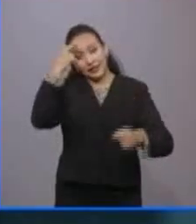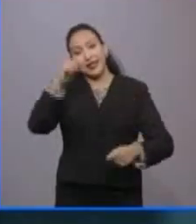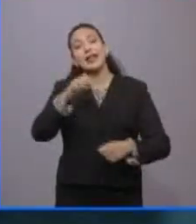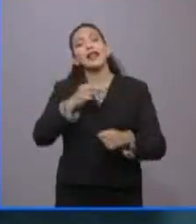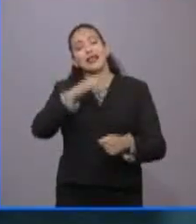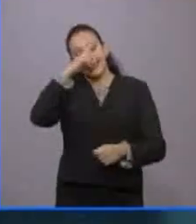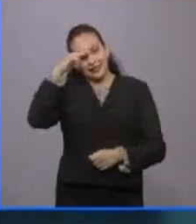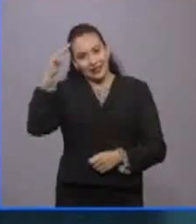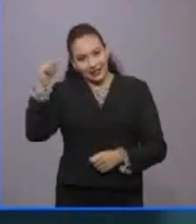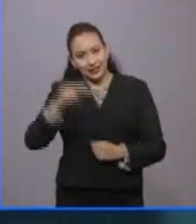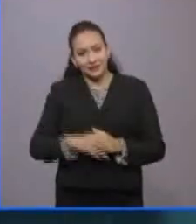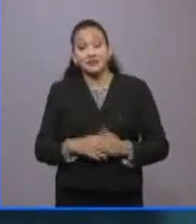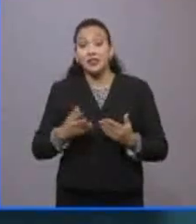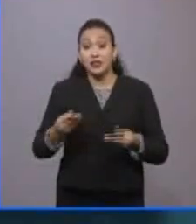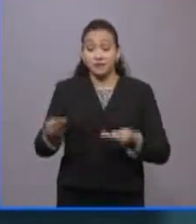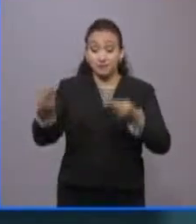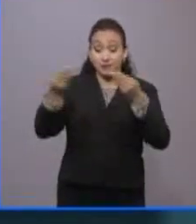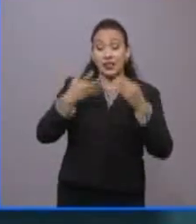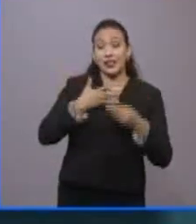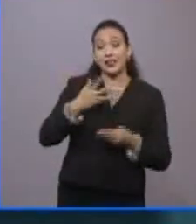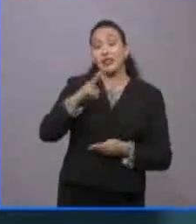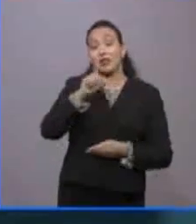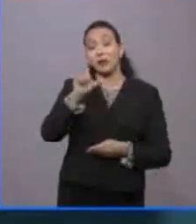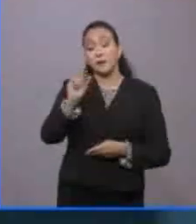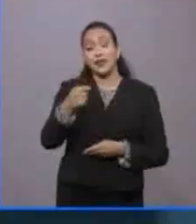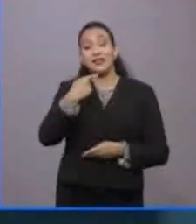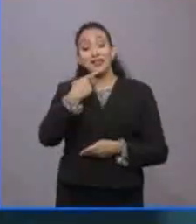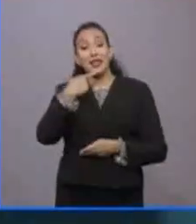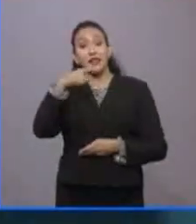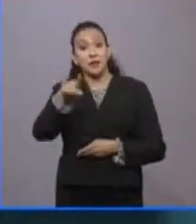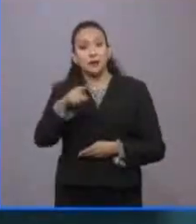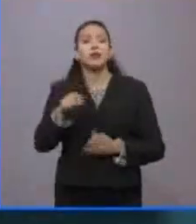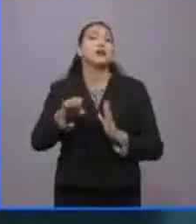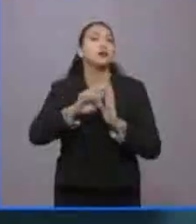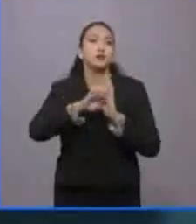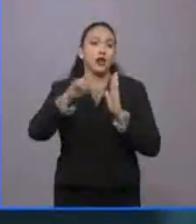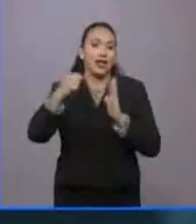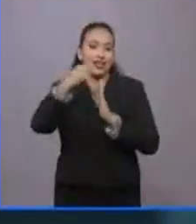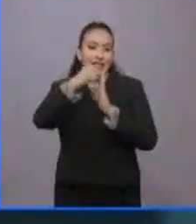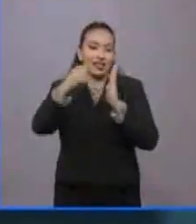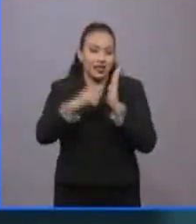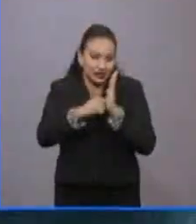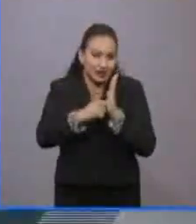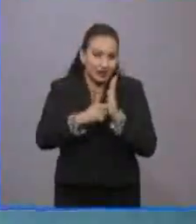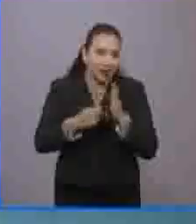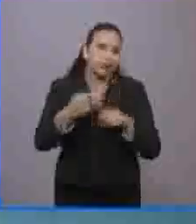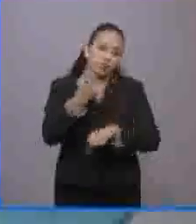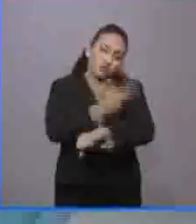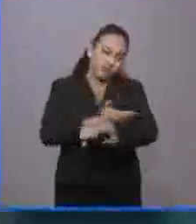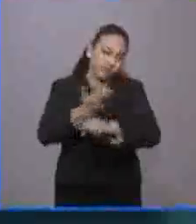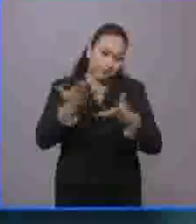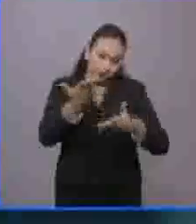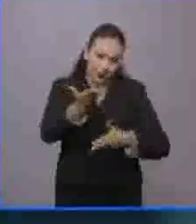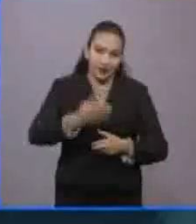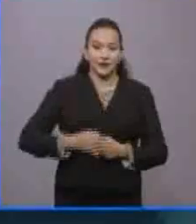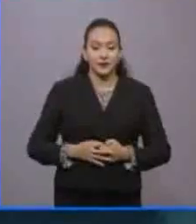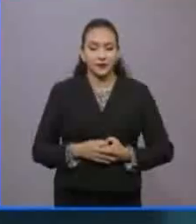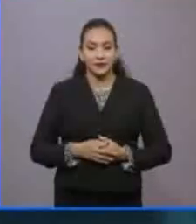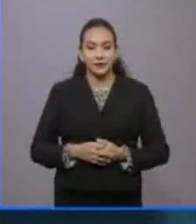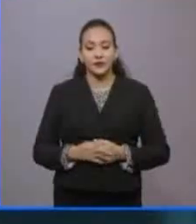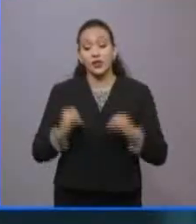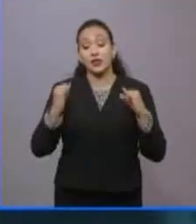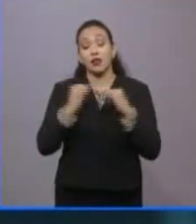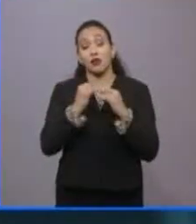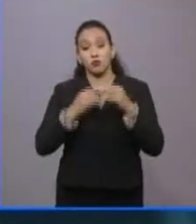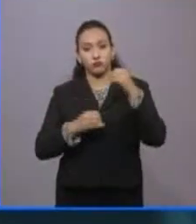Nayarit ha recibido 220 demandas de juicios testamentarios e intestamentarios. El